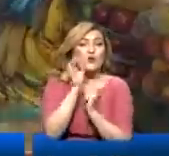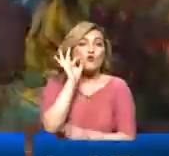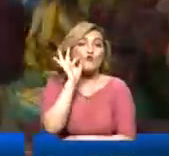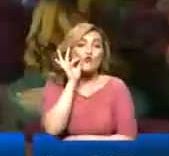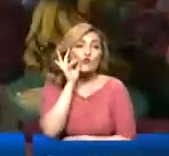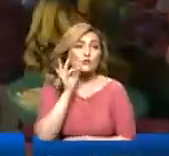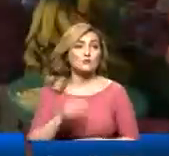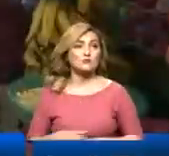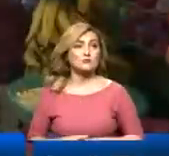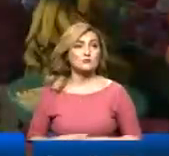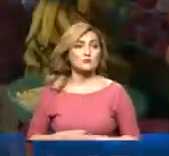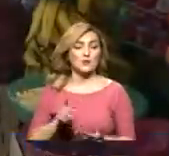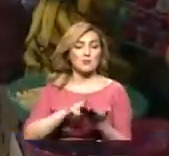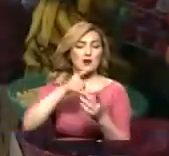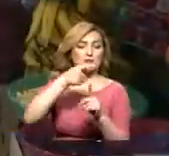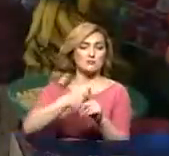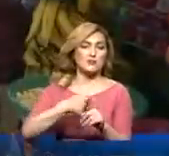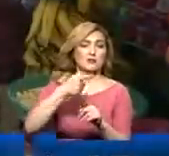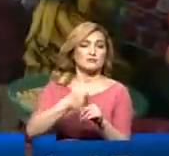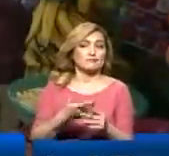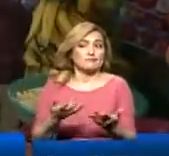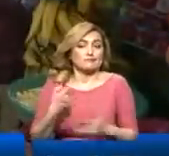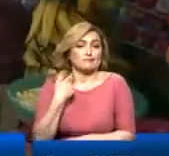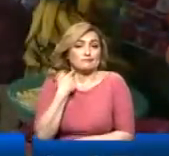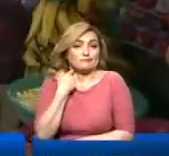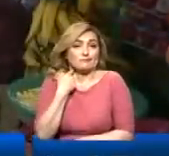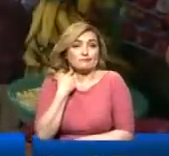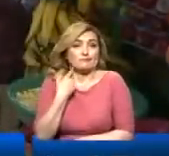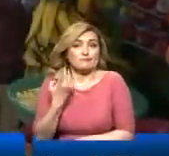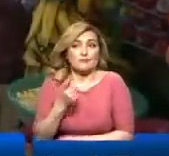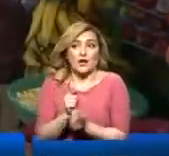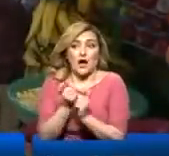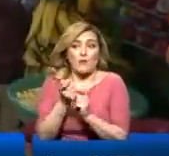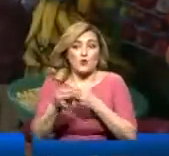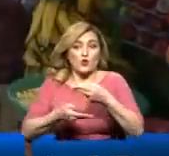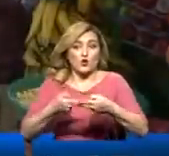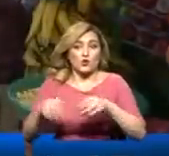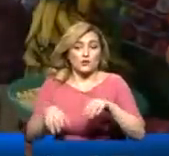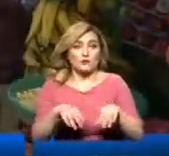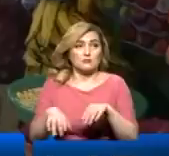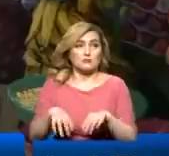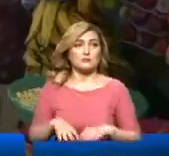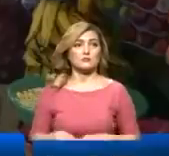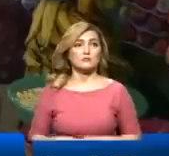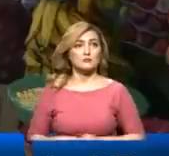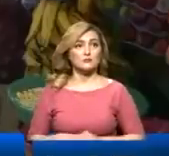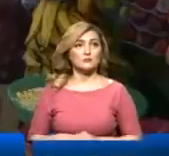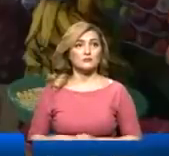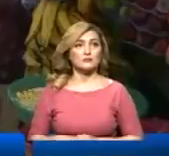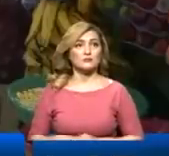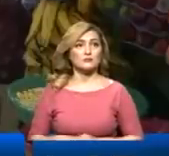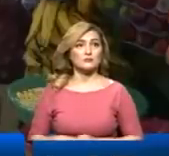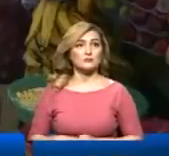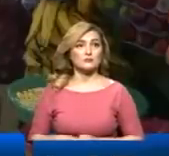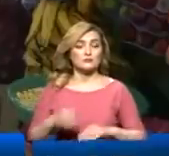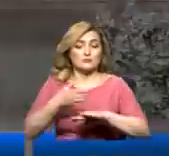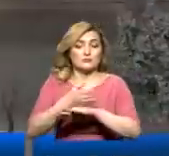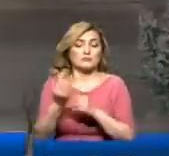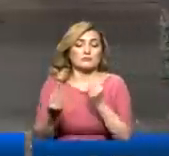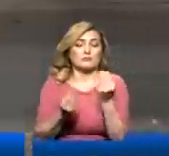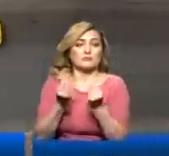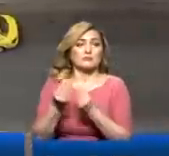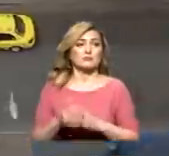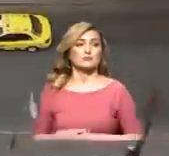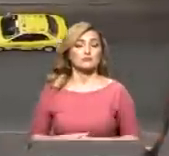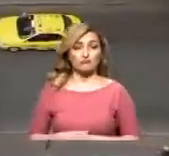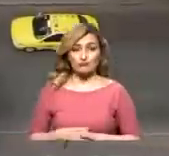frutería. Ya los arriendos nos están cobrando y todo eso, entonces ya nos tocó cambiar de actividad por el momento. A ver qué más adelante qué se puede hacer. Es